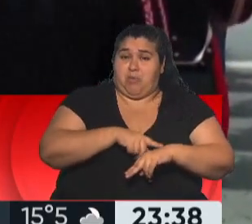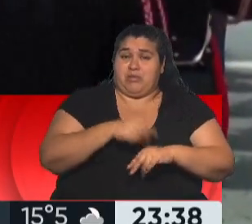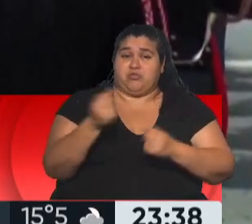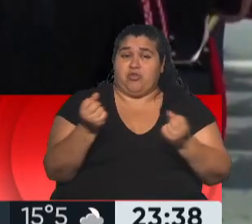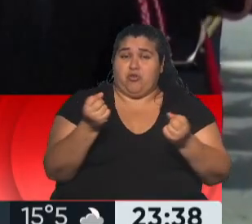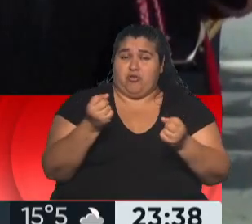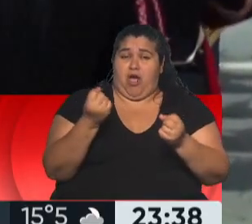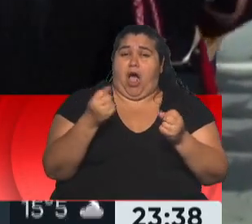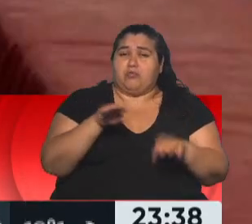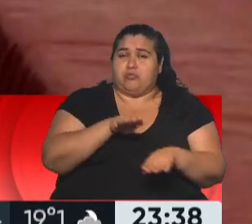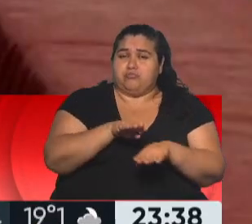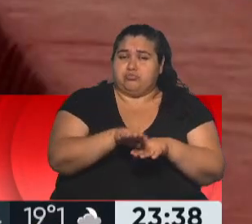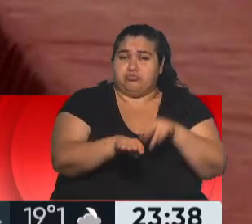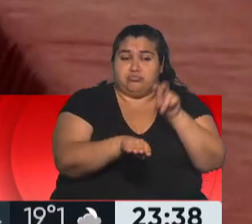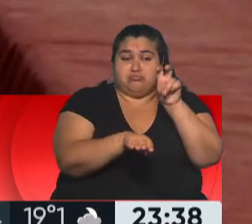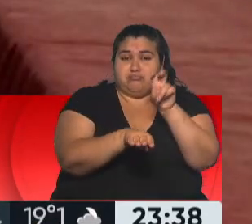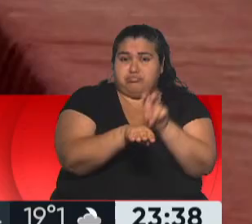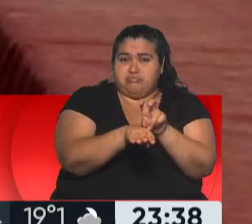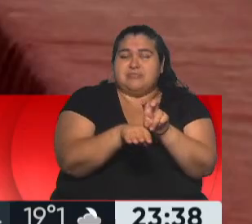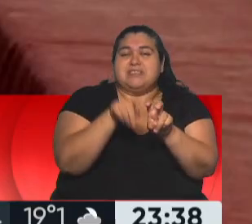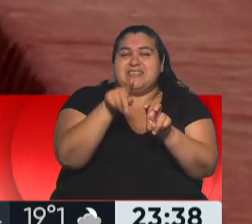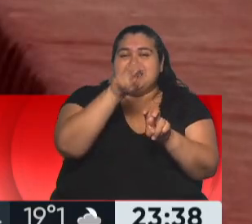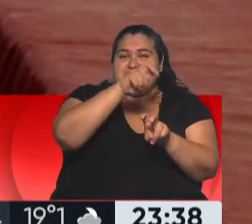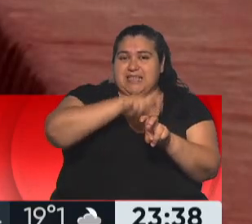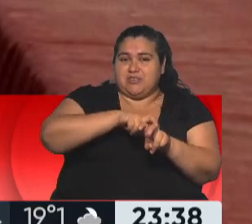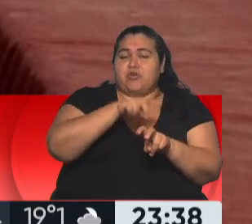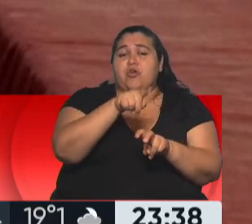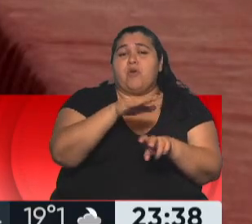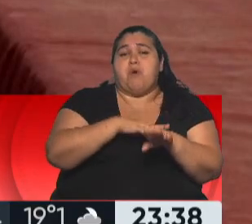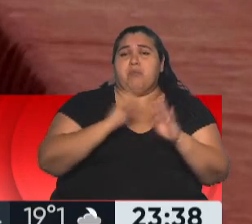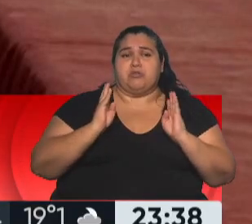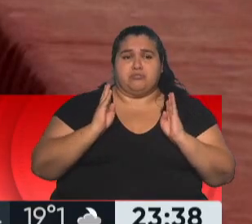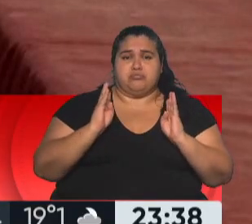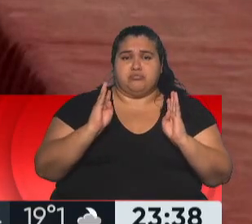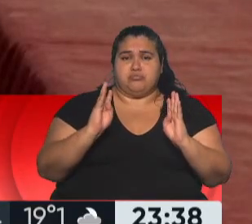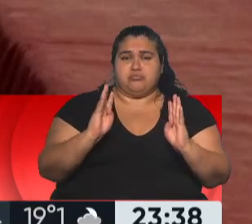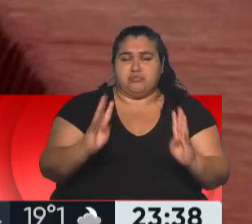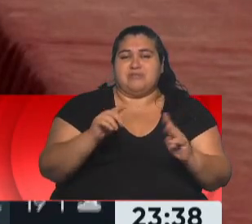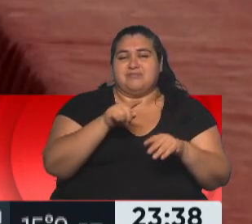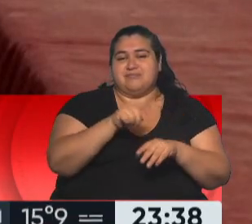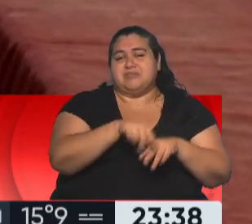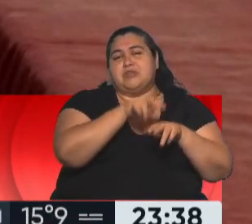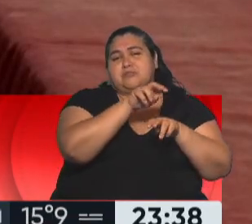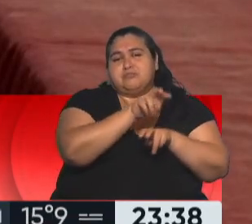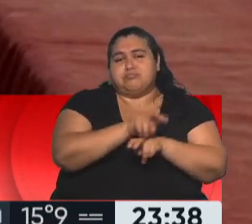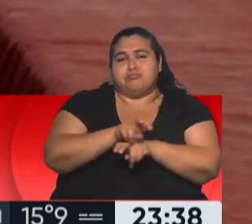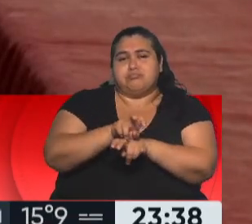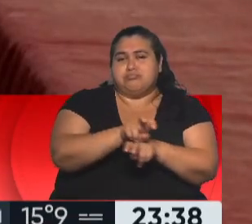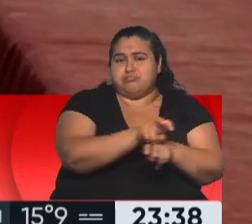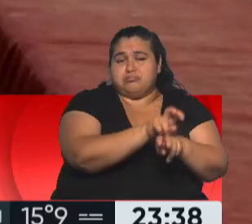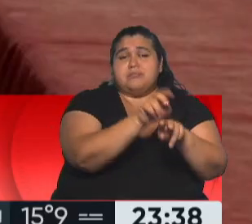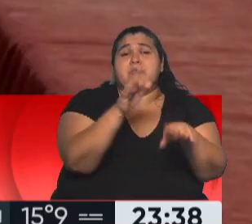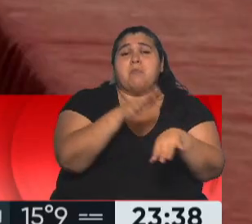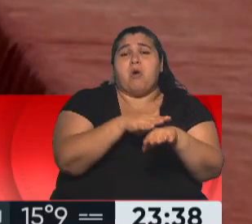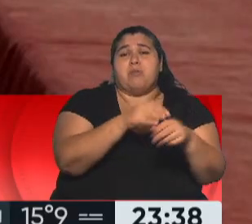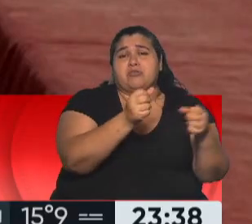del tradicional vehículo blanco, mientras la gente se alineaba en los pasillos de la plaza. Y el Papa Móvil se detuvo